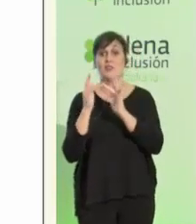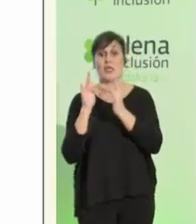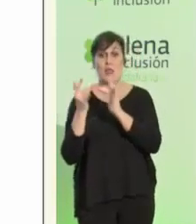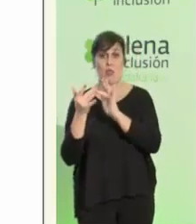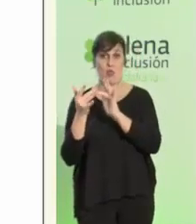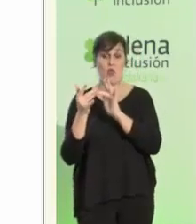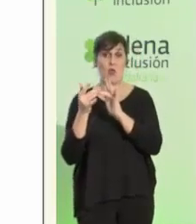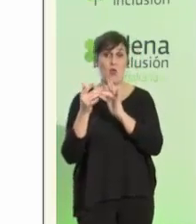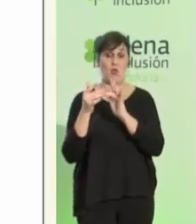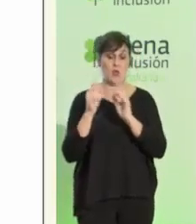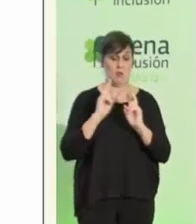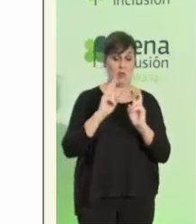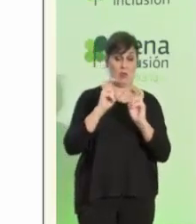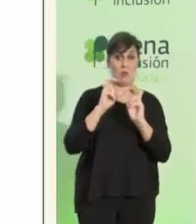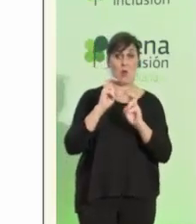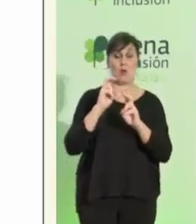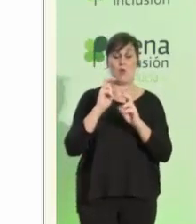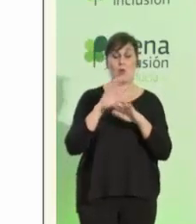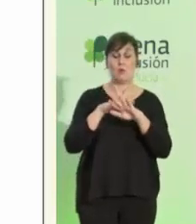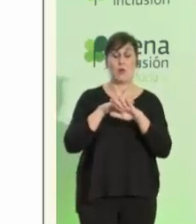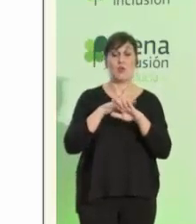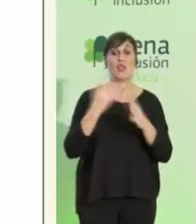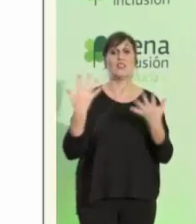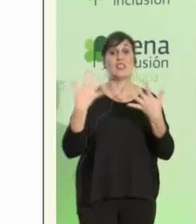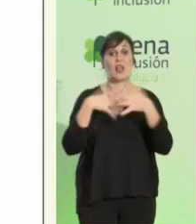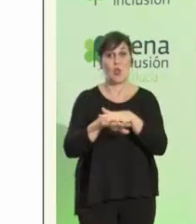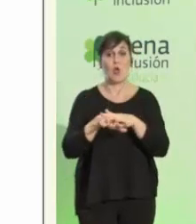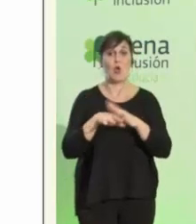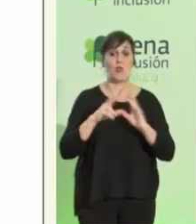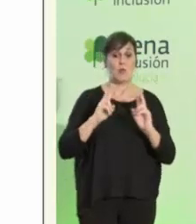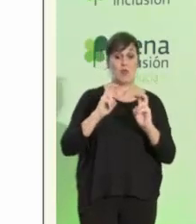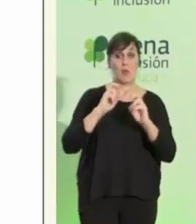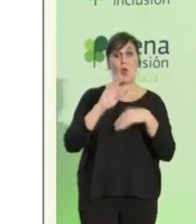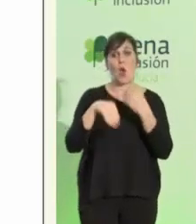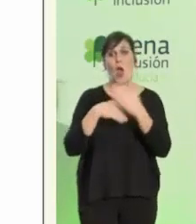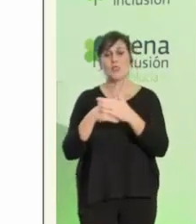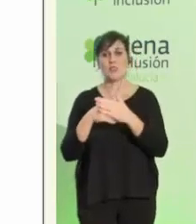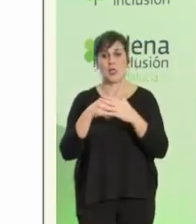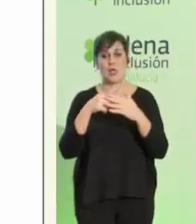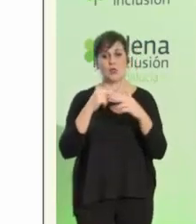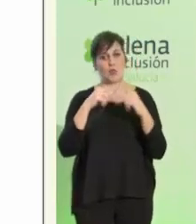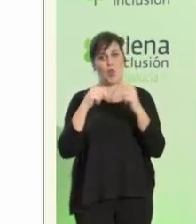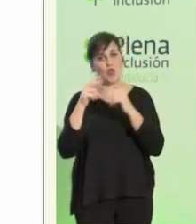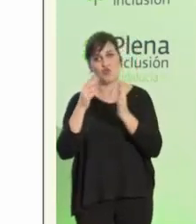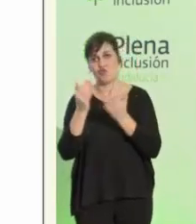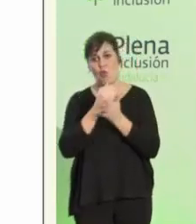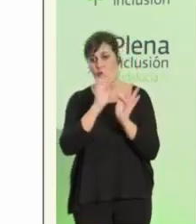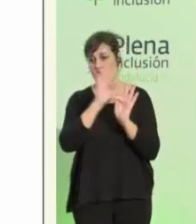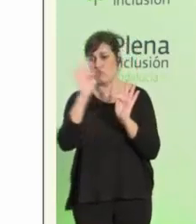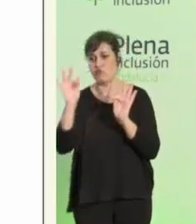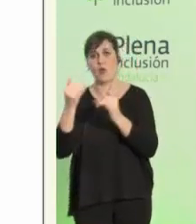un principio hasta el final. Todo el material del que estoy hablando está disponible en un sitio web.